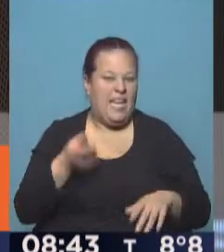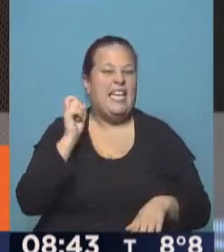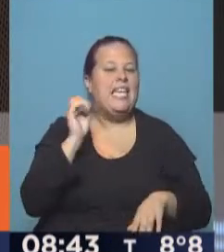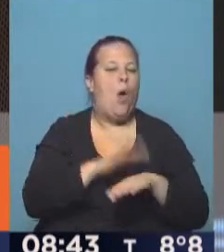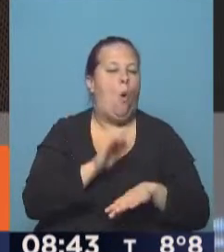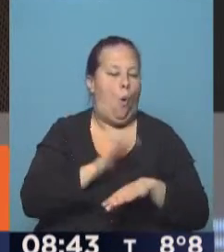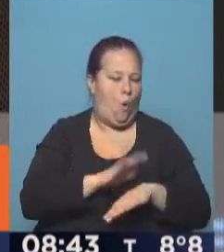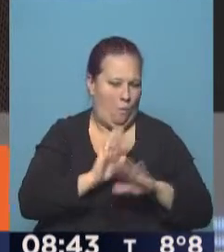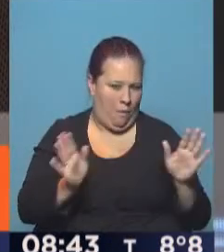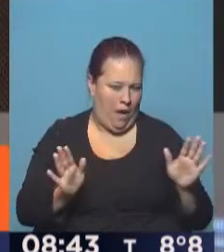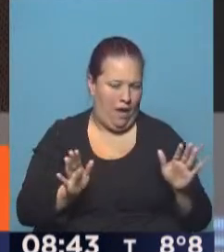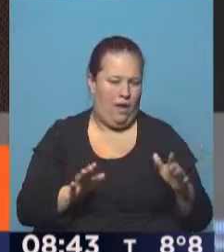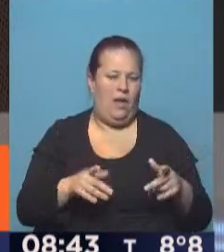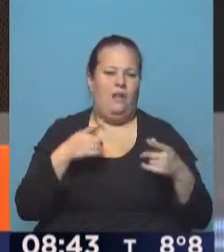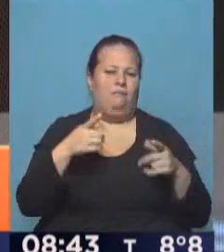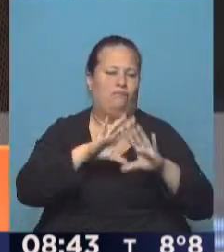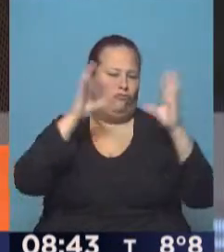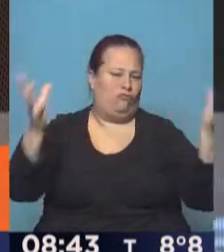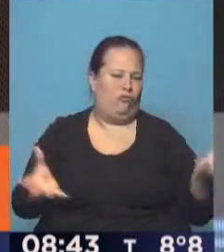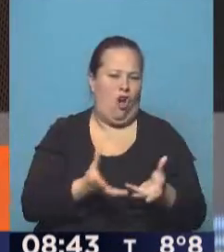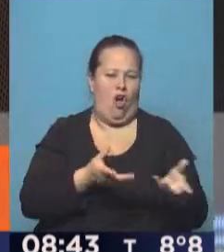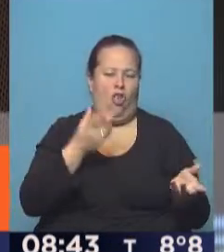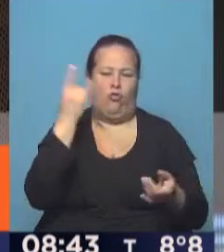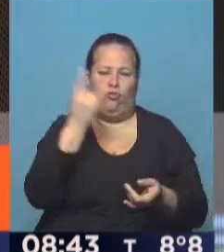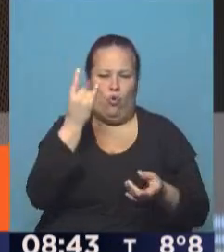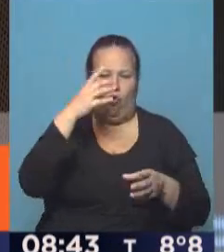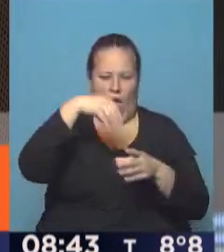de quiénes fueron los responsables de todos los ilícitos que se cometieron.